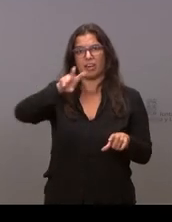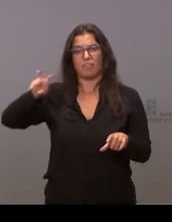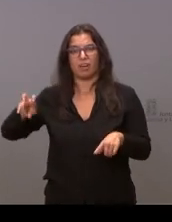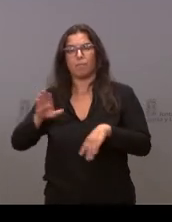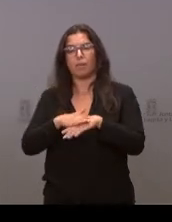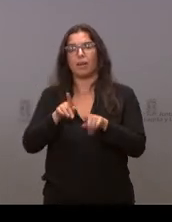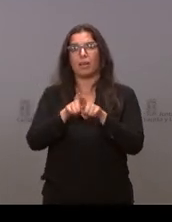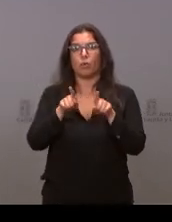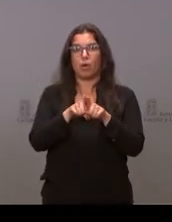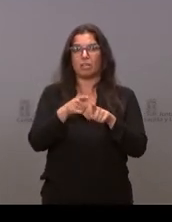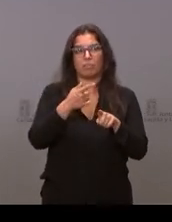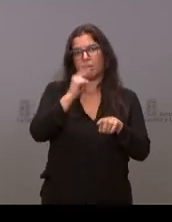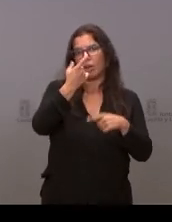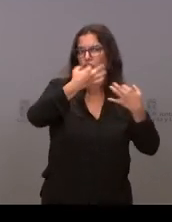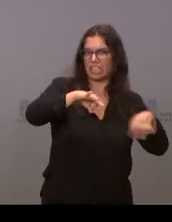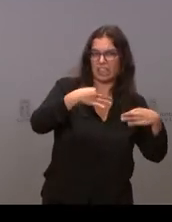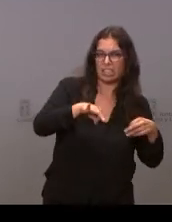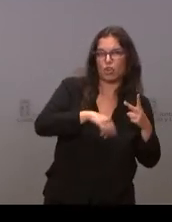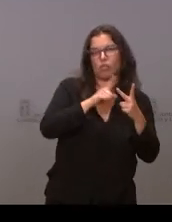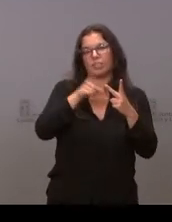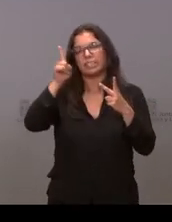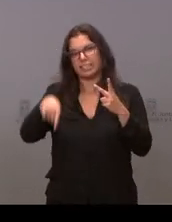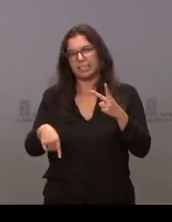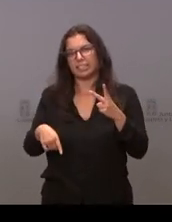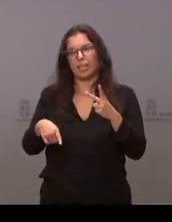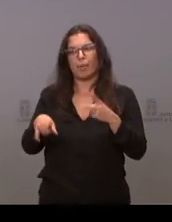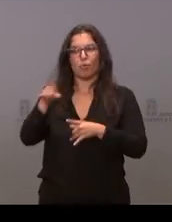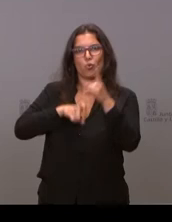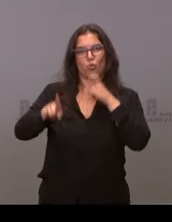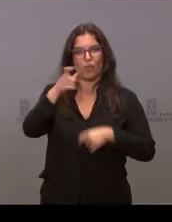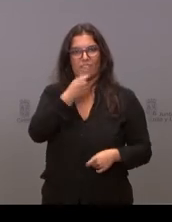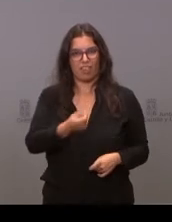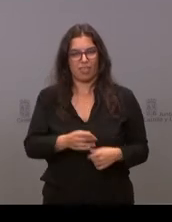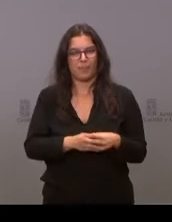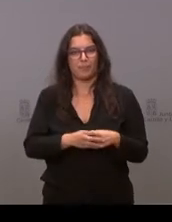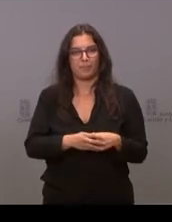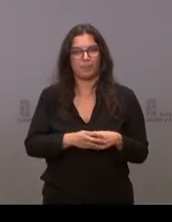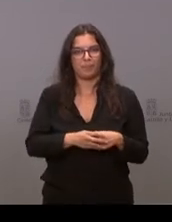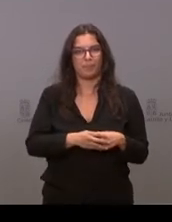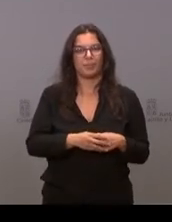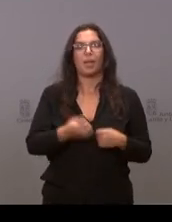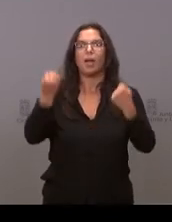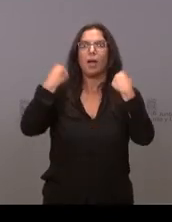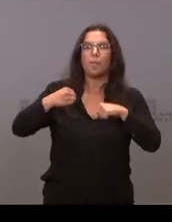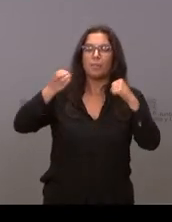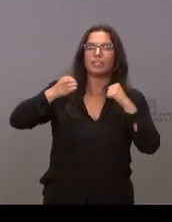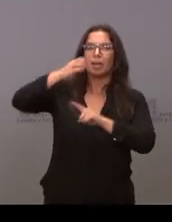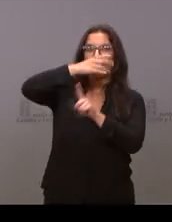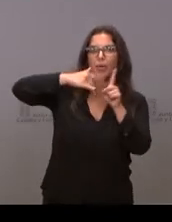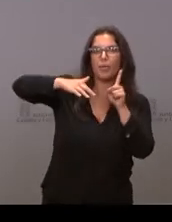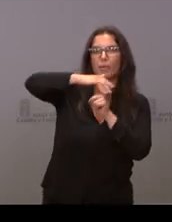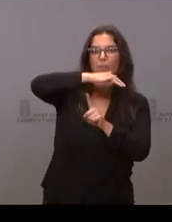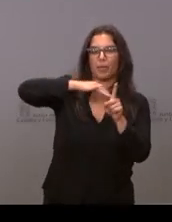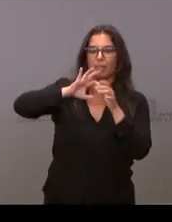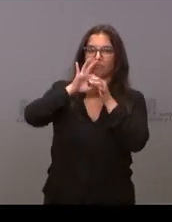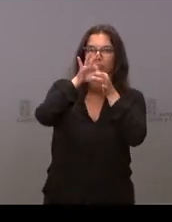lado, sencillos, y por otro lado también sean atractivos, con prácticas medioambientales que estén lo